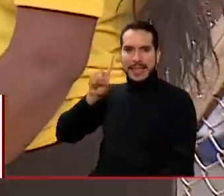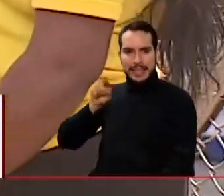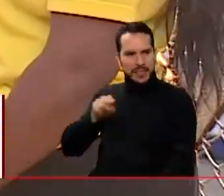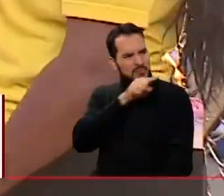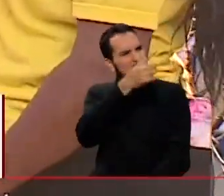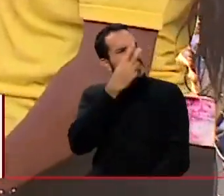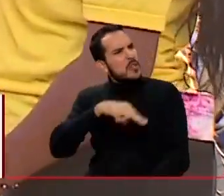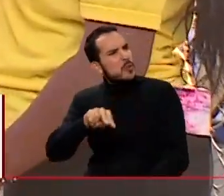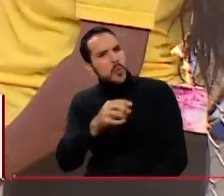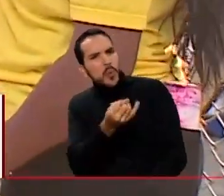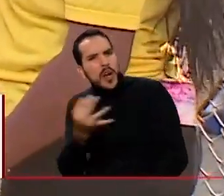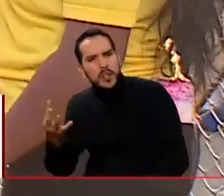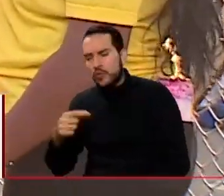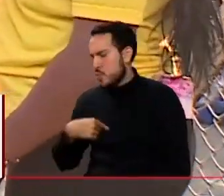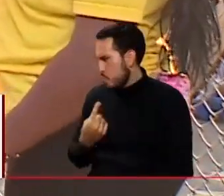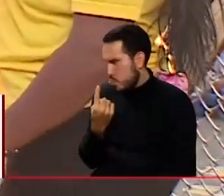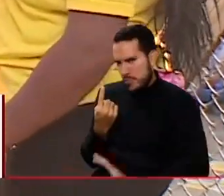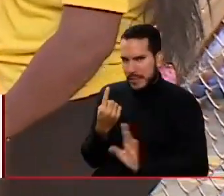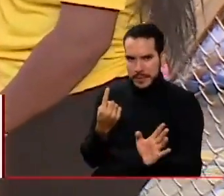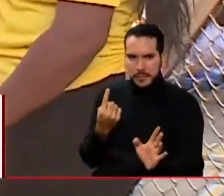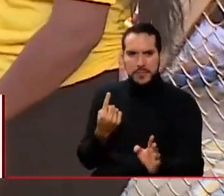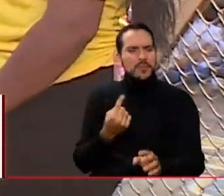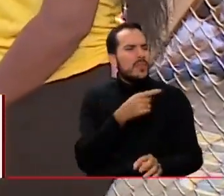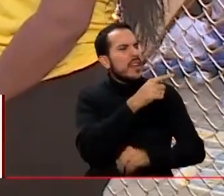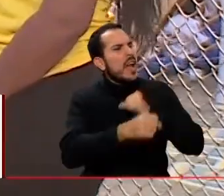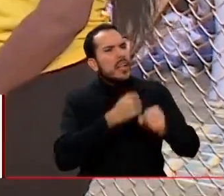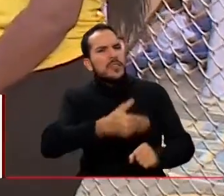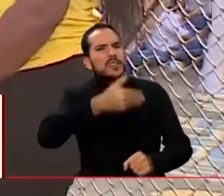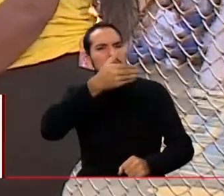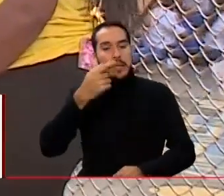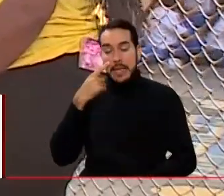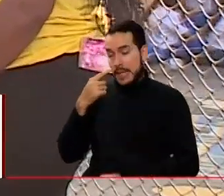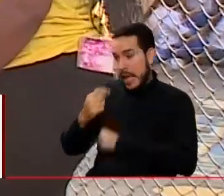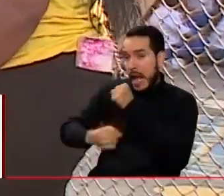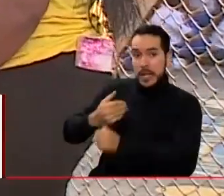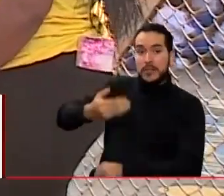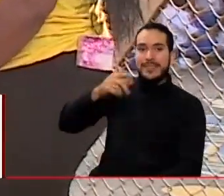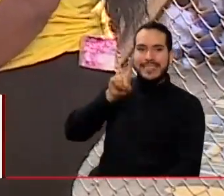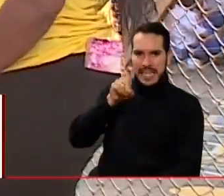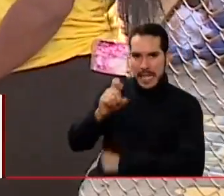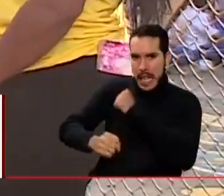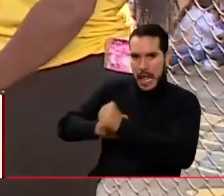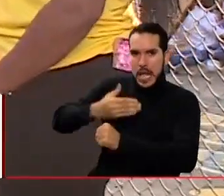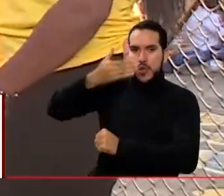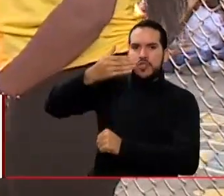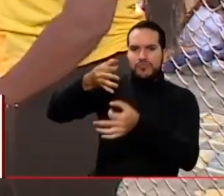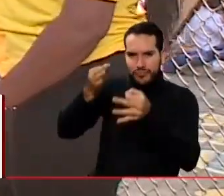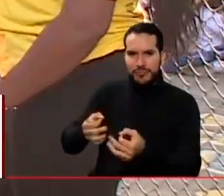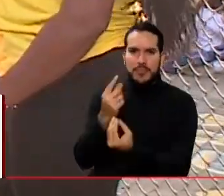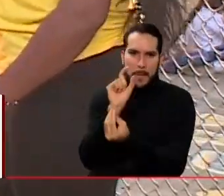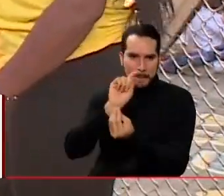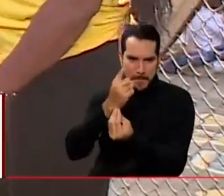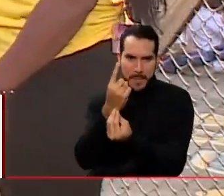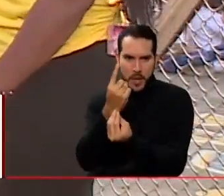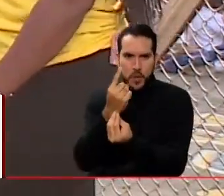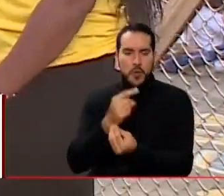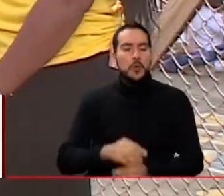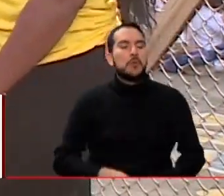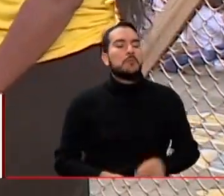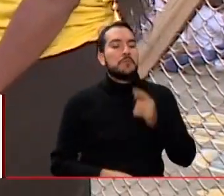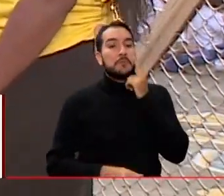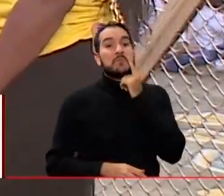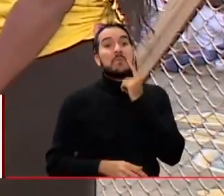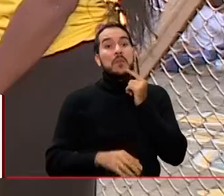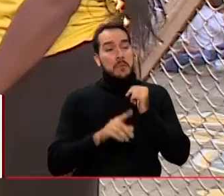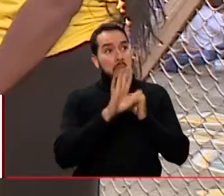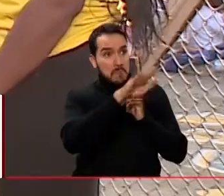¿Qué edad y qué grado? Tiene 6 años y medio, está en primero 1. A ellos les exigieron todos los útiles escolares,